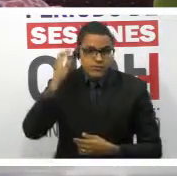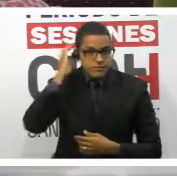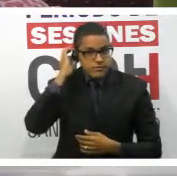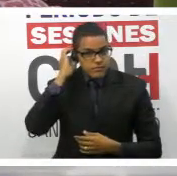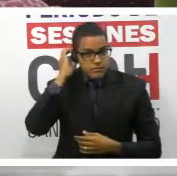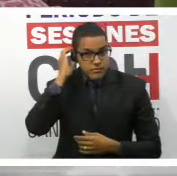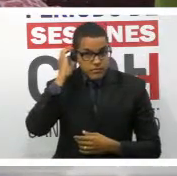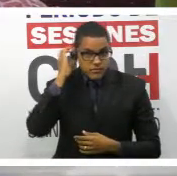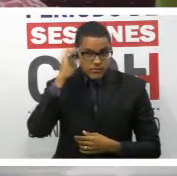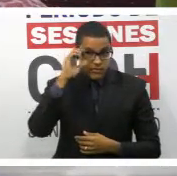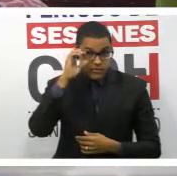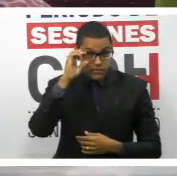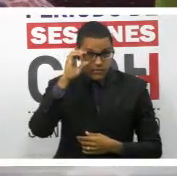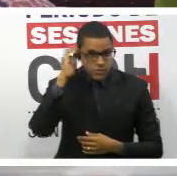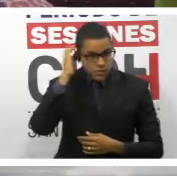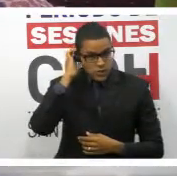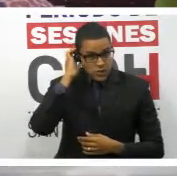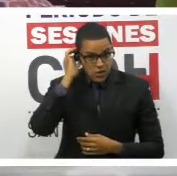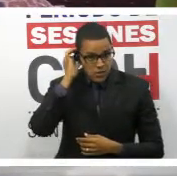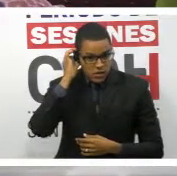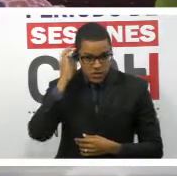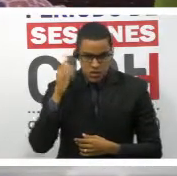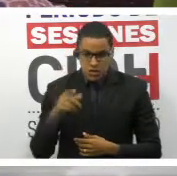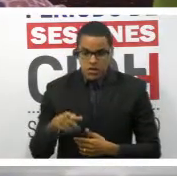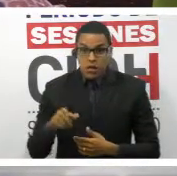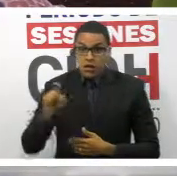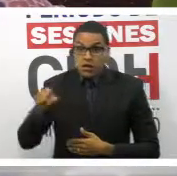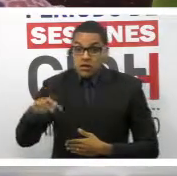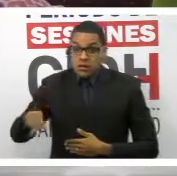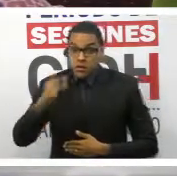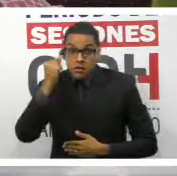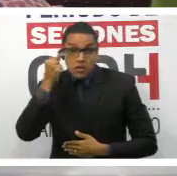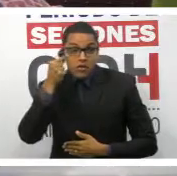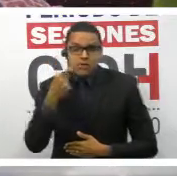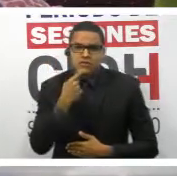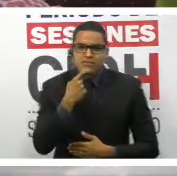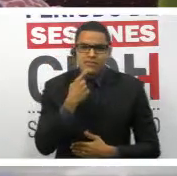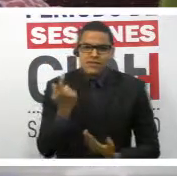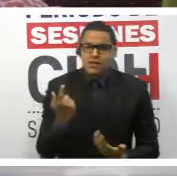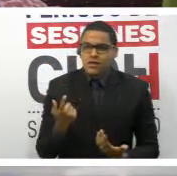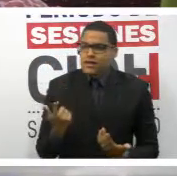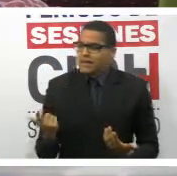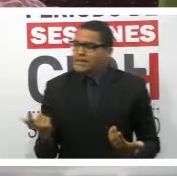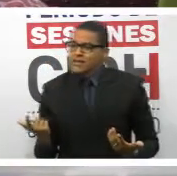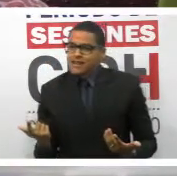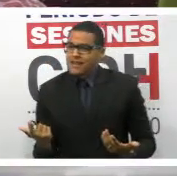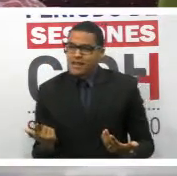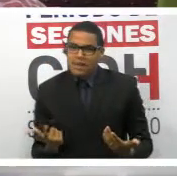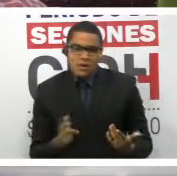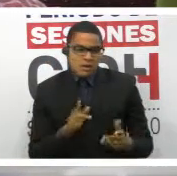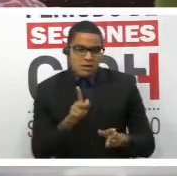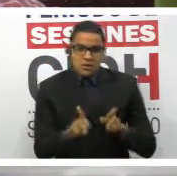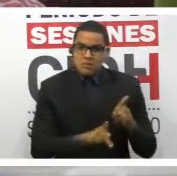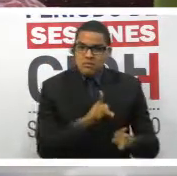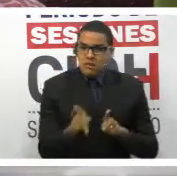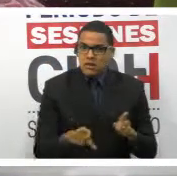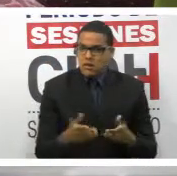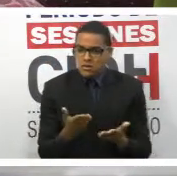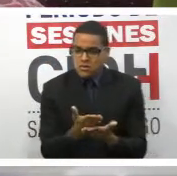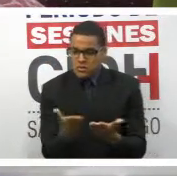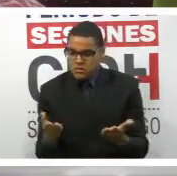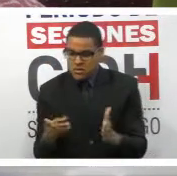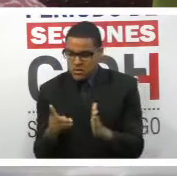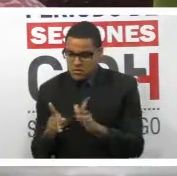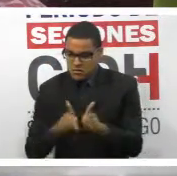convención aduciendo que que las personas por declaraciones de el vera de las personas somos todavía carga para el estado